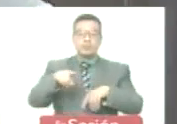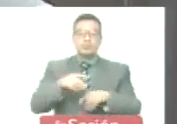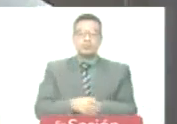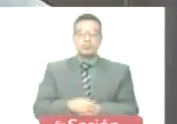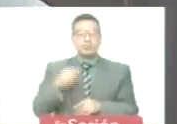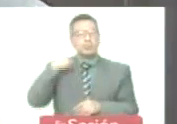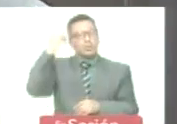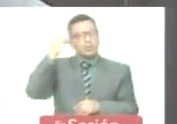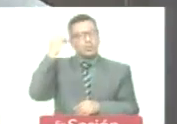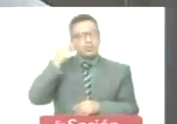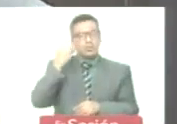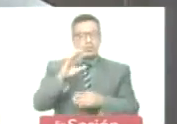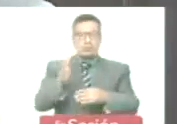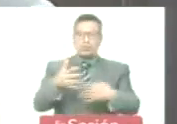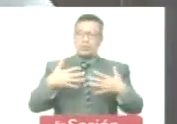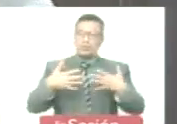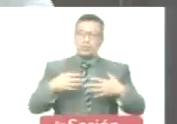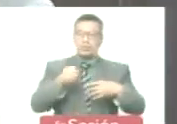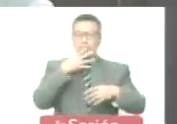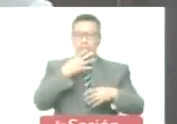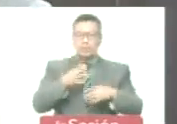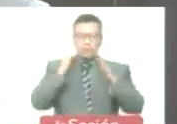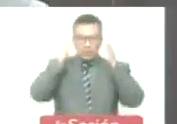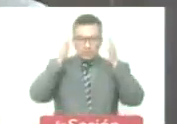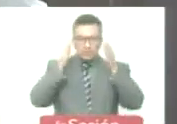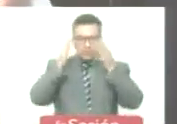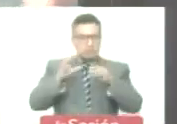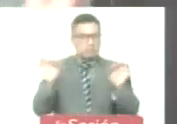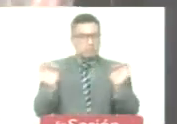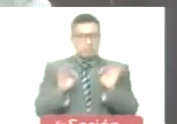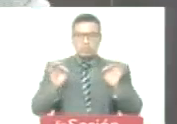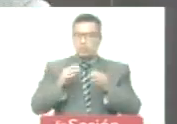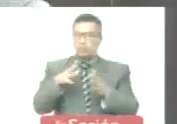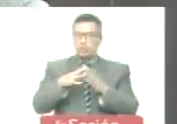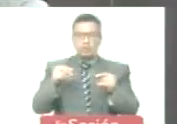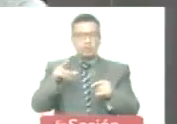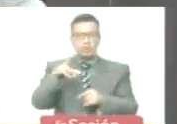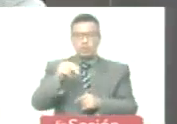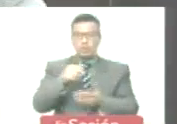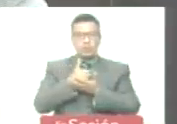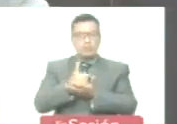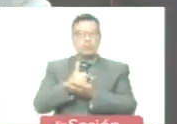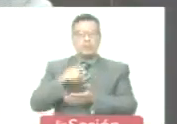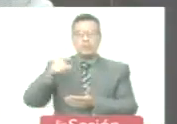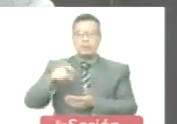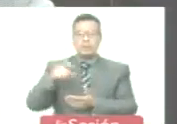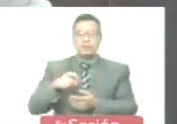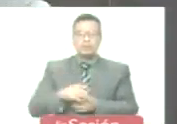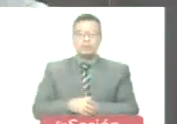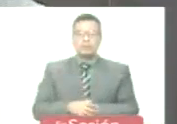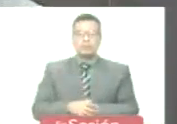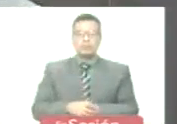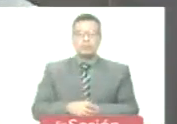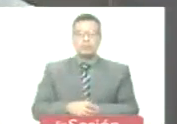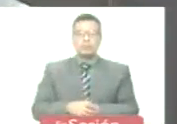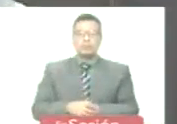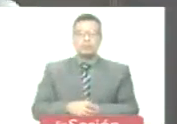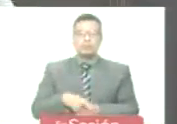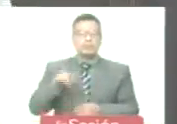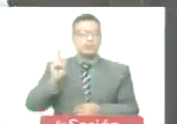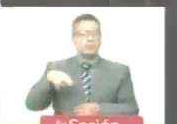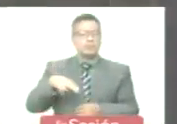Pero creo que la prisa no es buena consejera, no ayuda, no es necesaria y tampoco